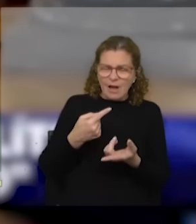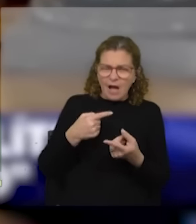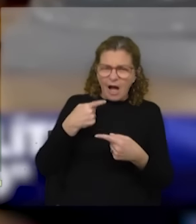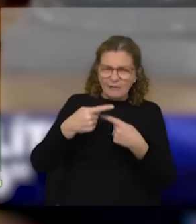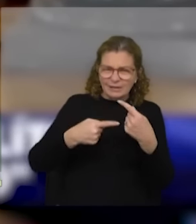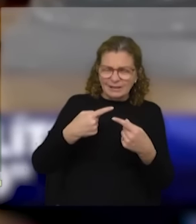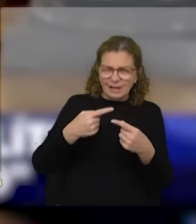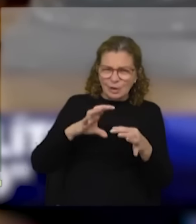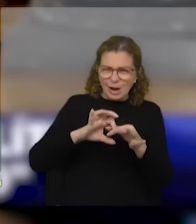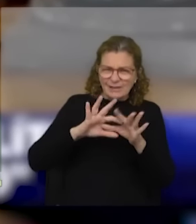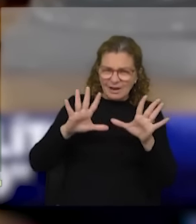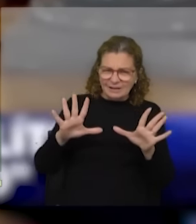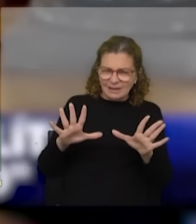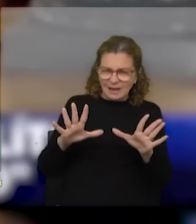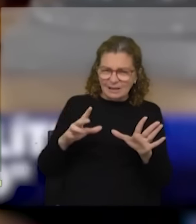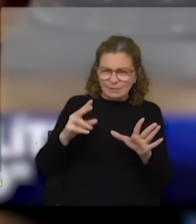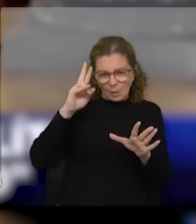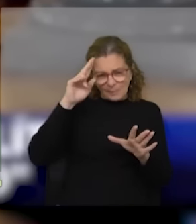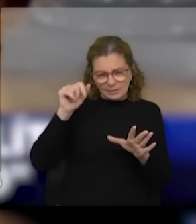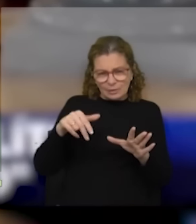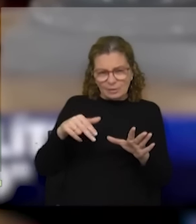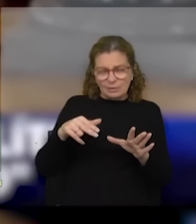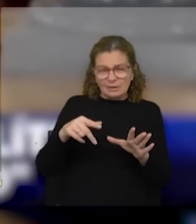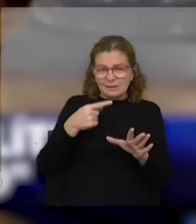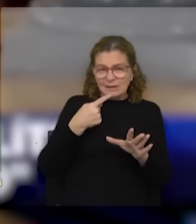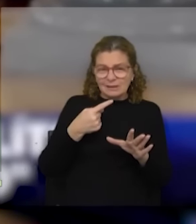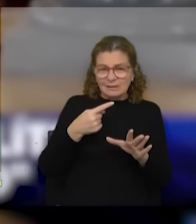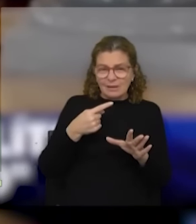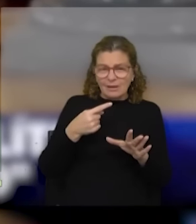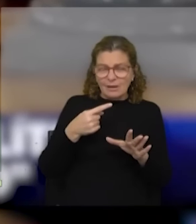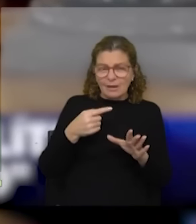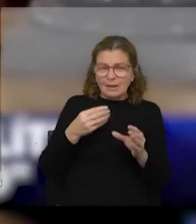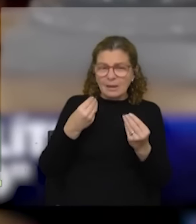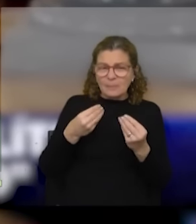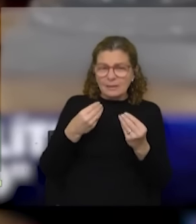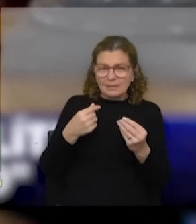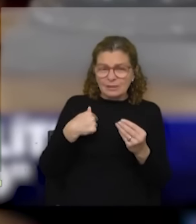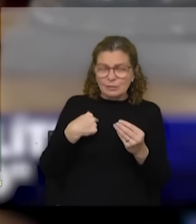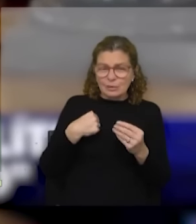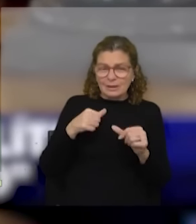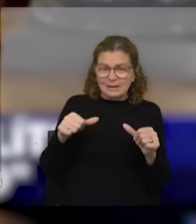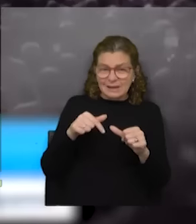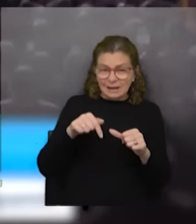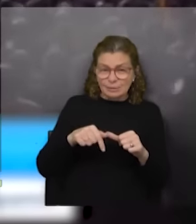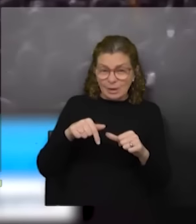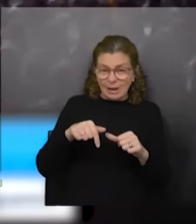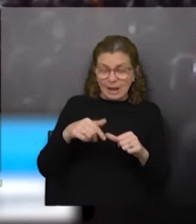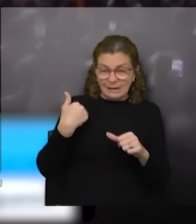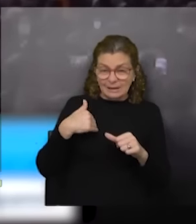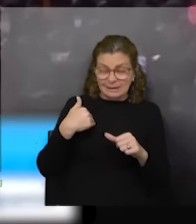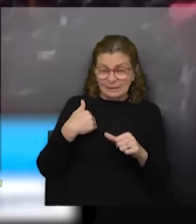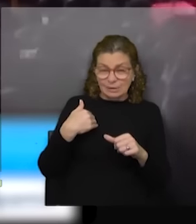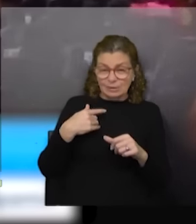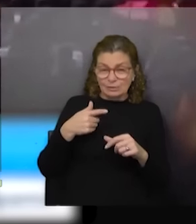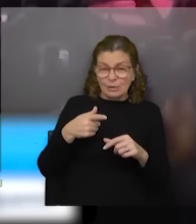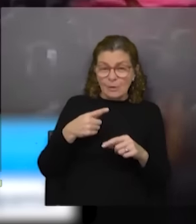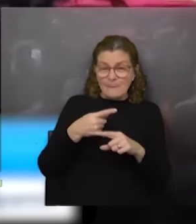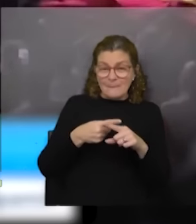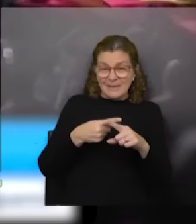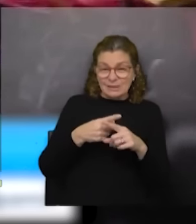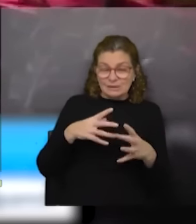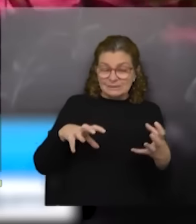expresión o sea está claro que es el modelo de maduro el que está aplicando Qué pasaría si yo hiciera eso acá la gira se realizará en medio de